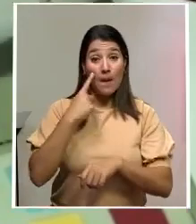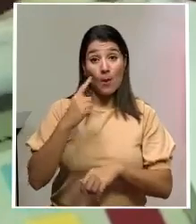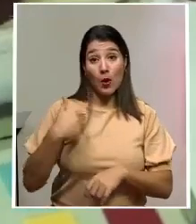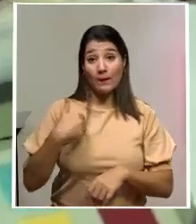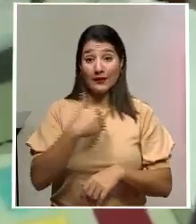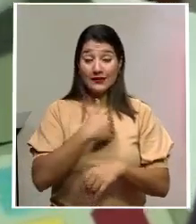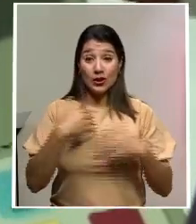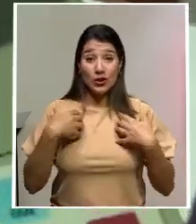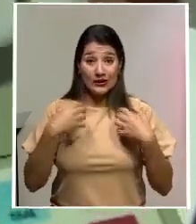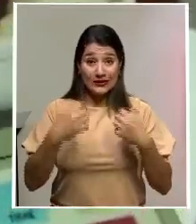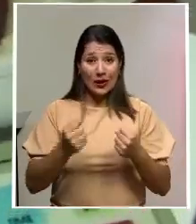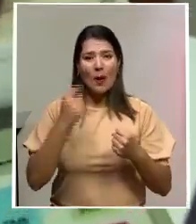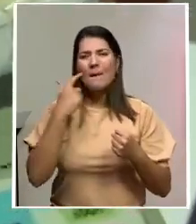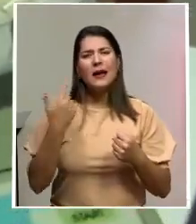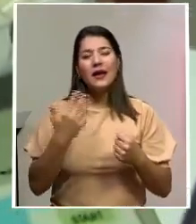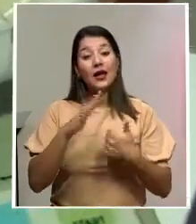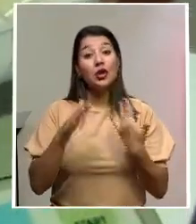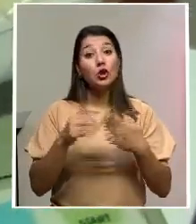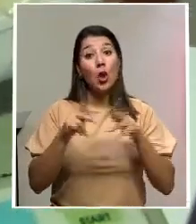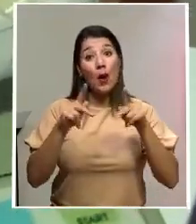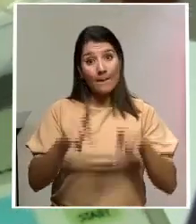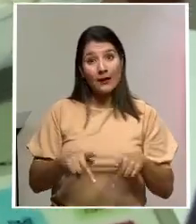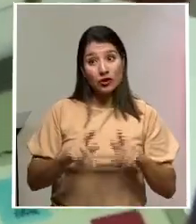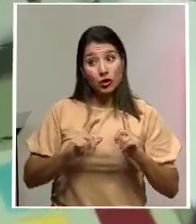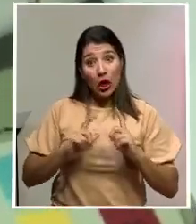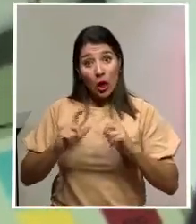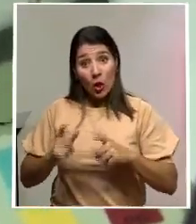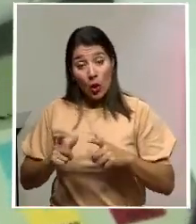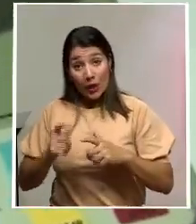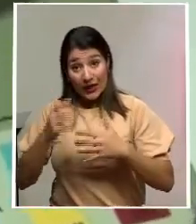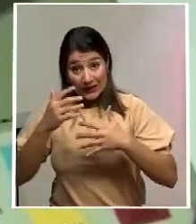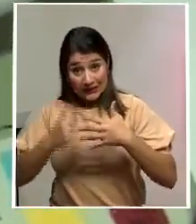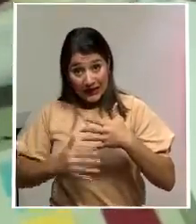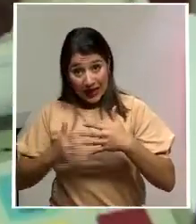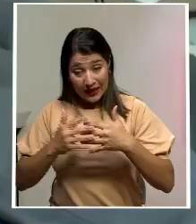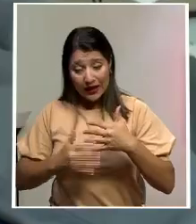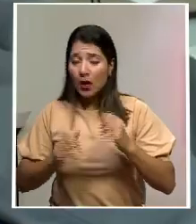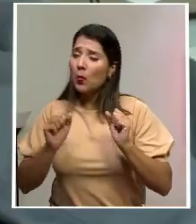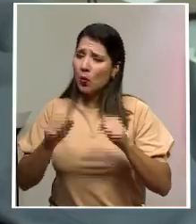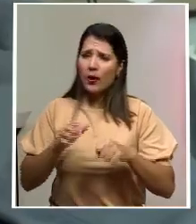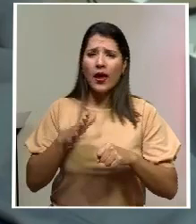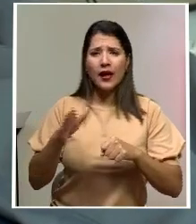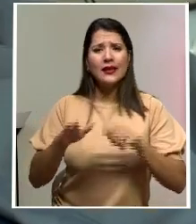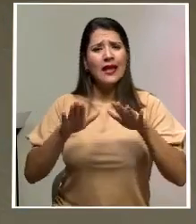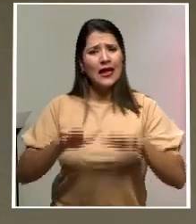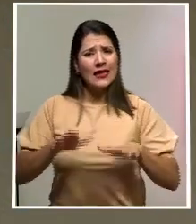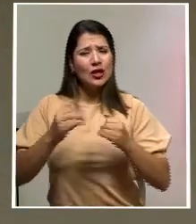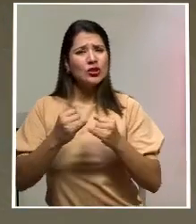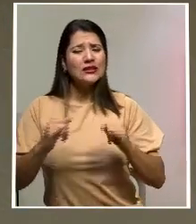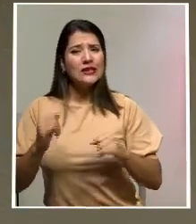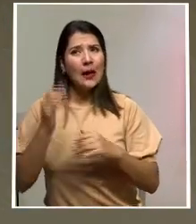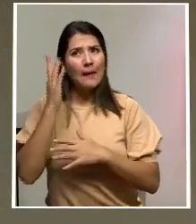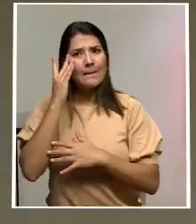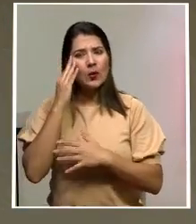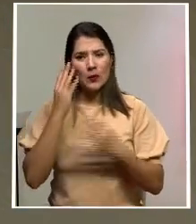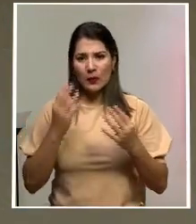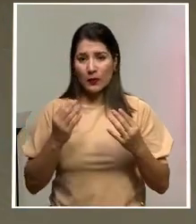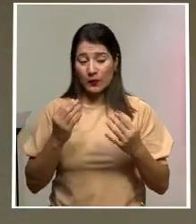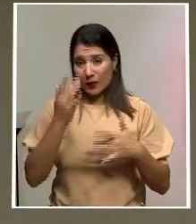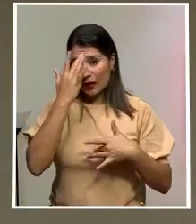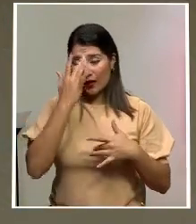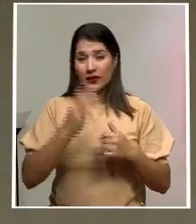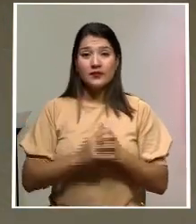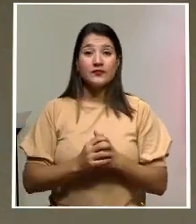de Salud para que todos los donantes puedan realizar el procedimiento de manera tranquila y sin miedo a contagiarse. El Banco de Sangre del Hospital